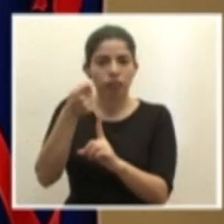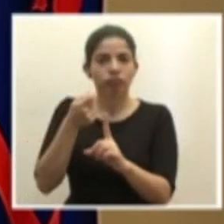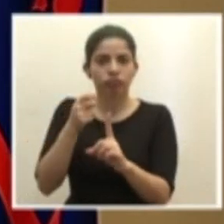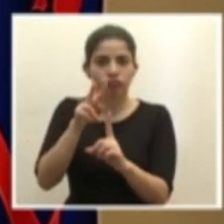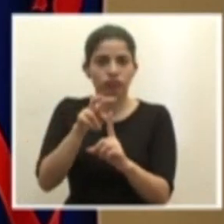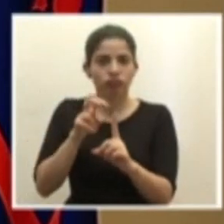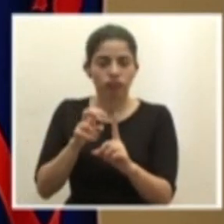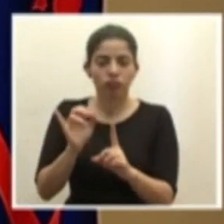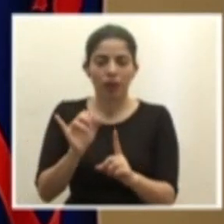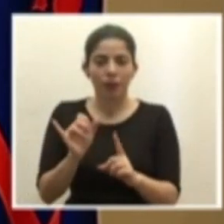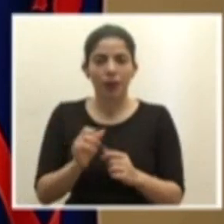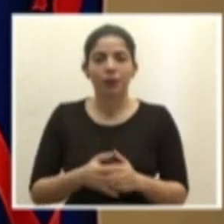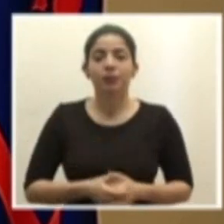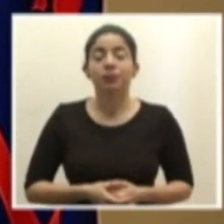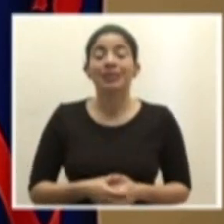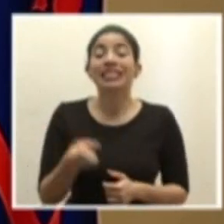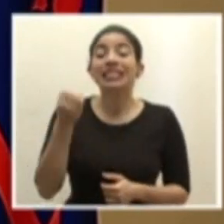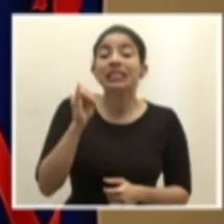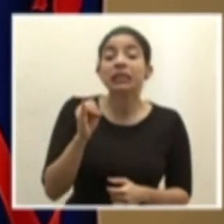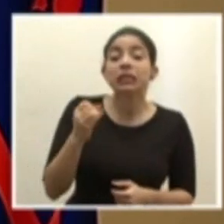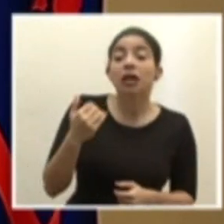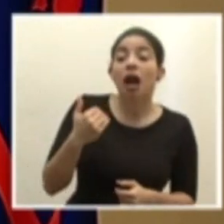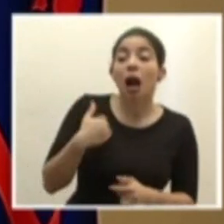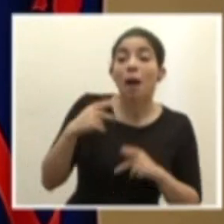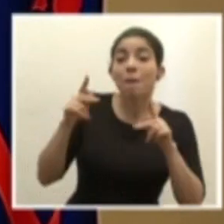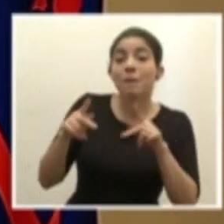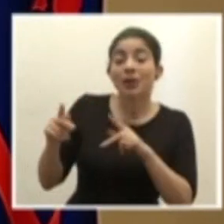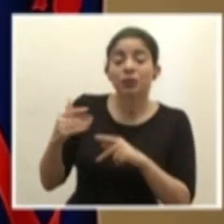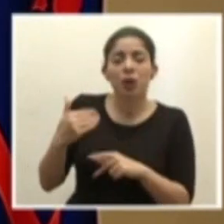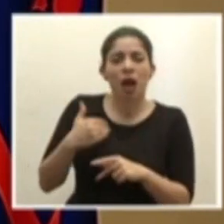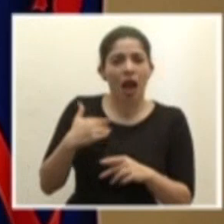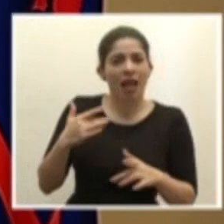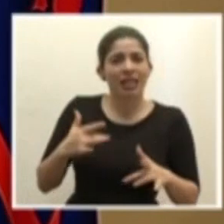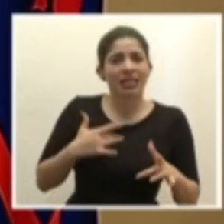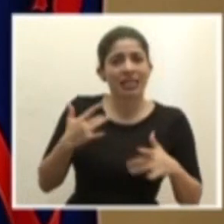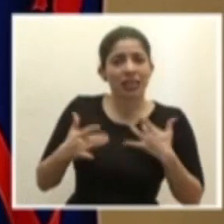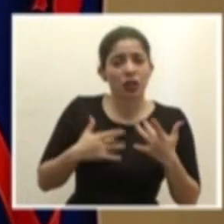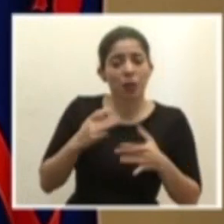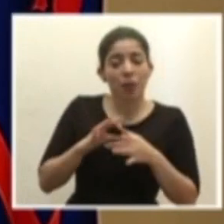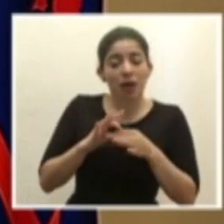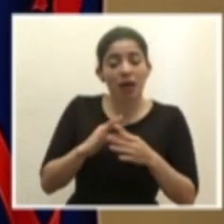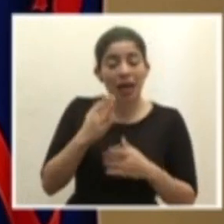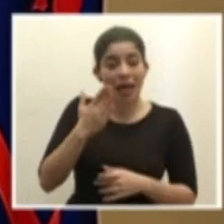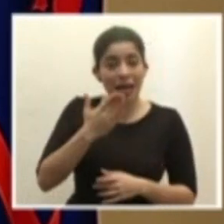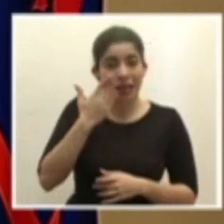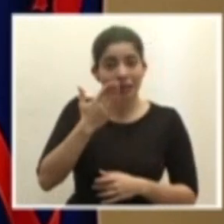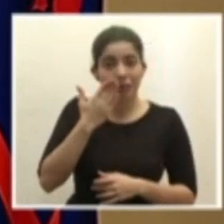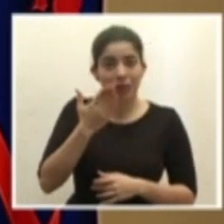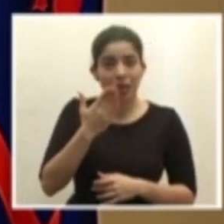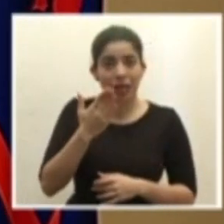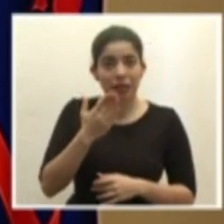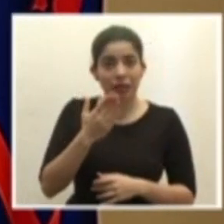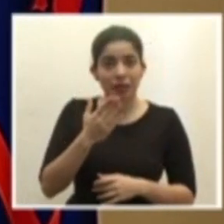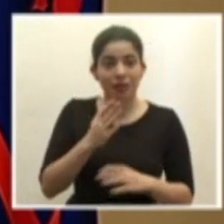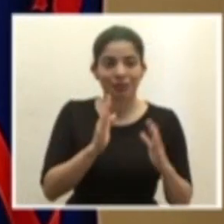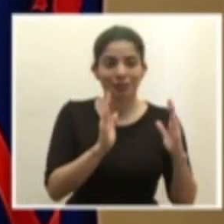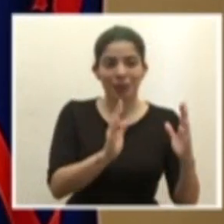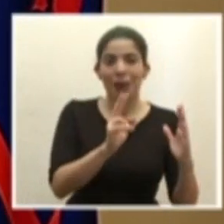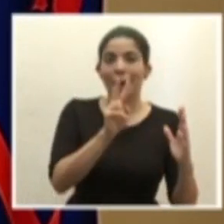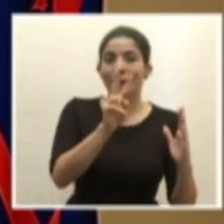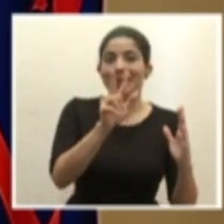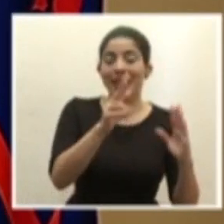muestreo. Y si hay personas que tienen síntomas respiratorios fuera de estos